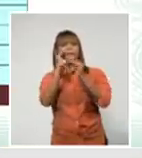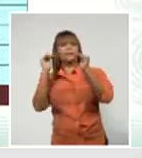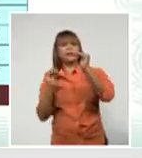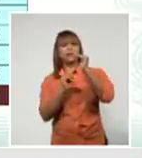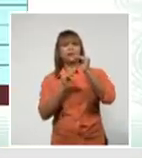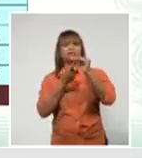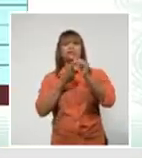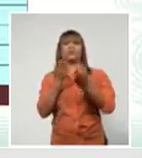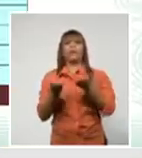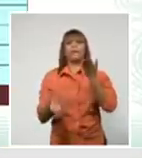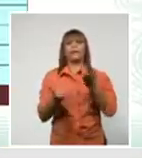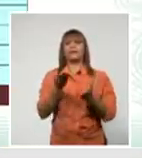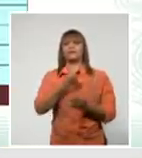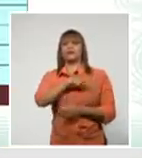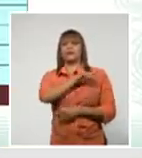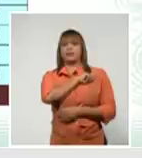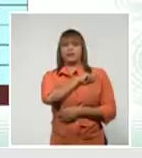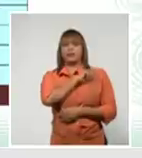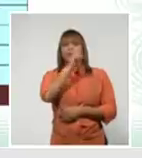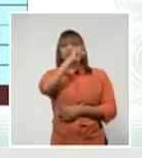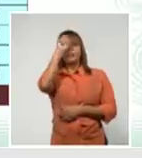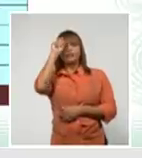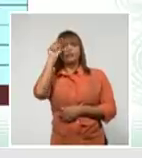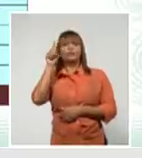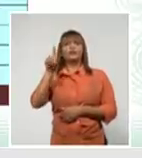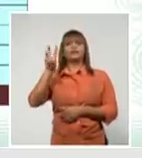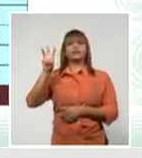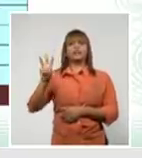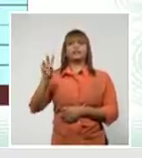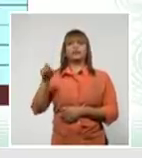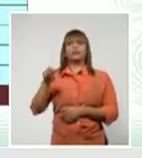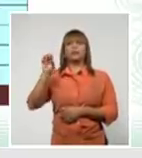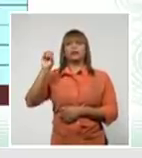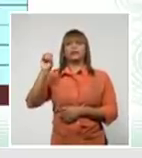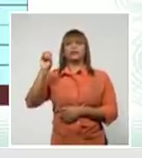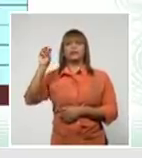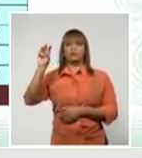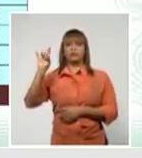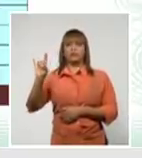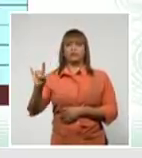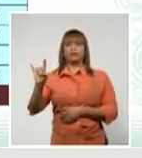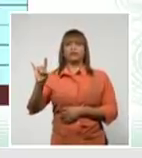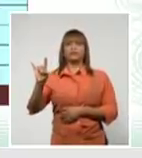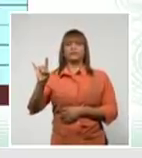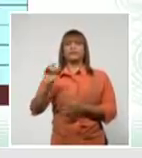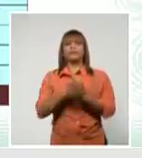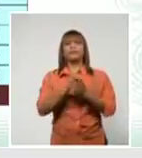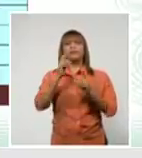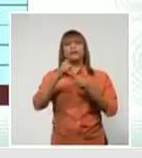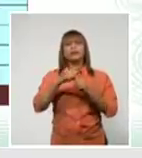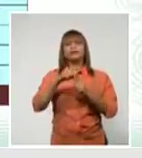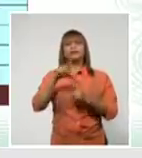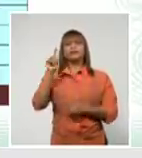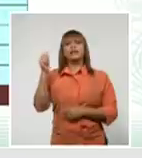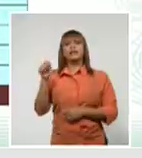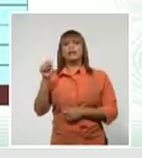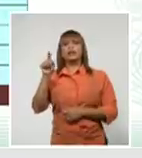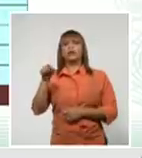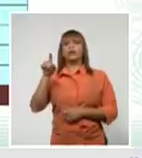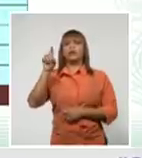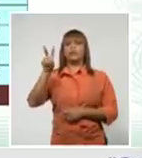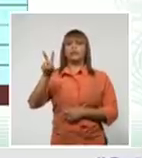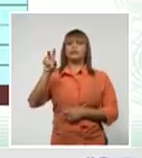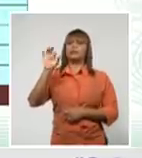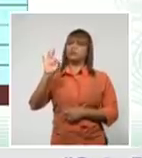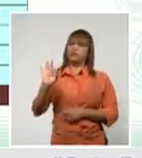ayer. Santi Espíritu con 13,09 y Matanza con 10,28,